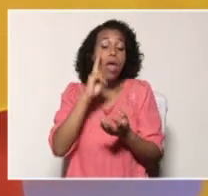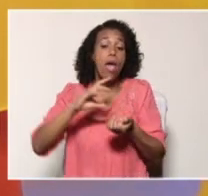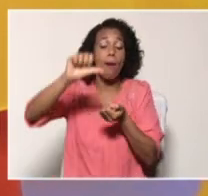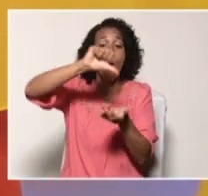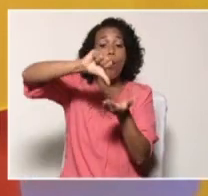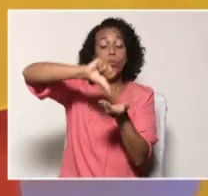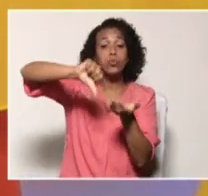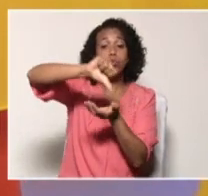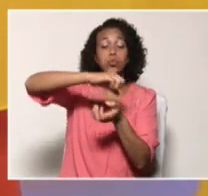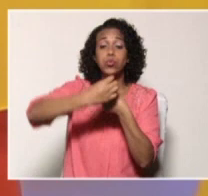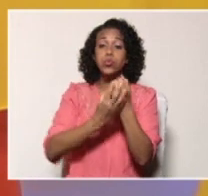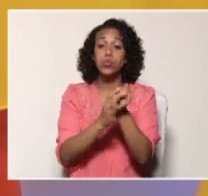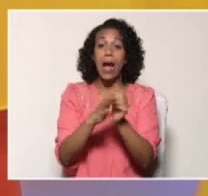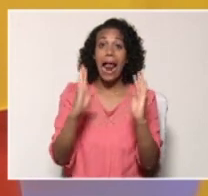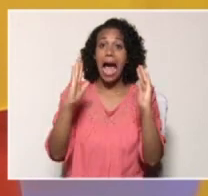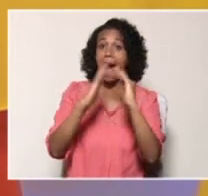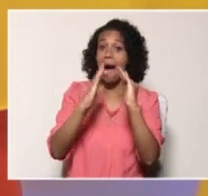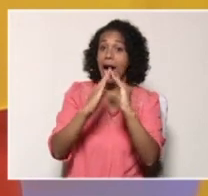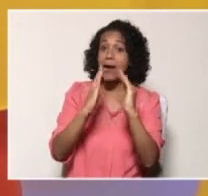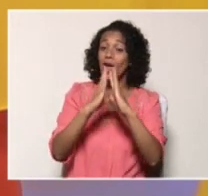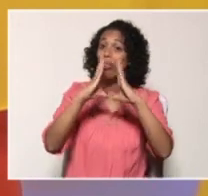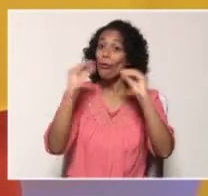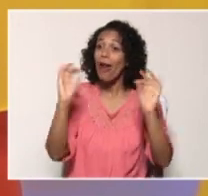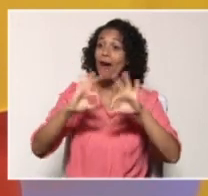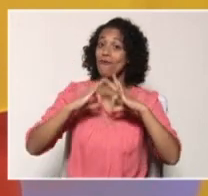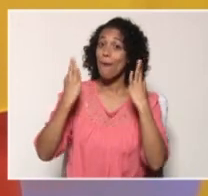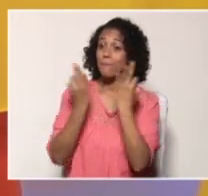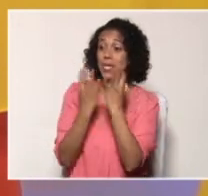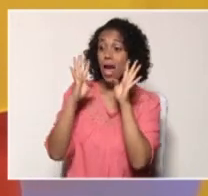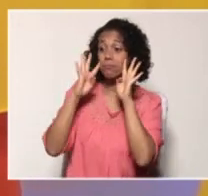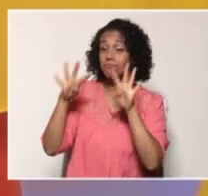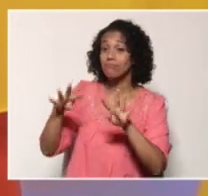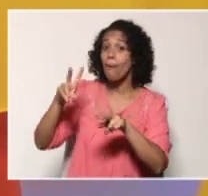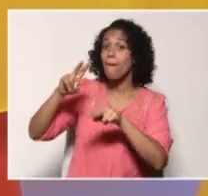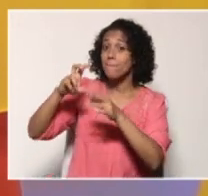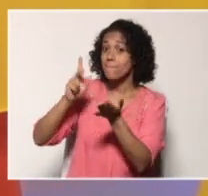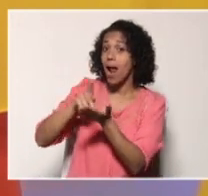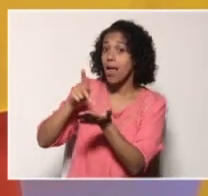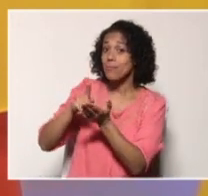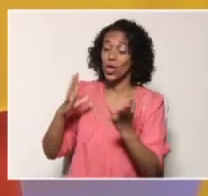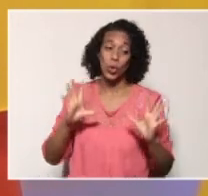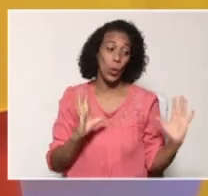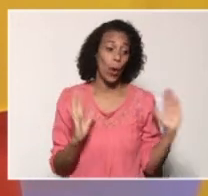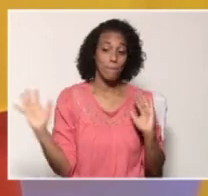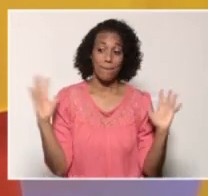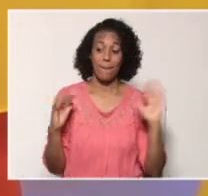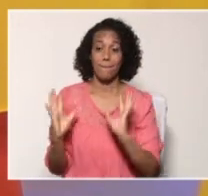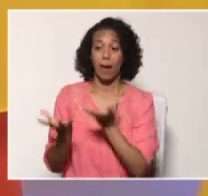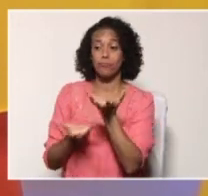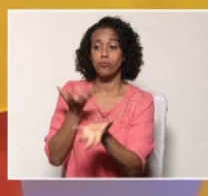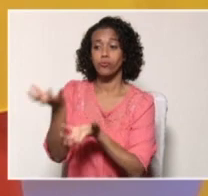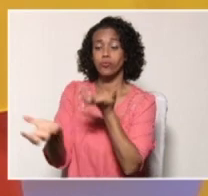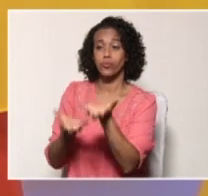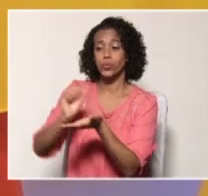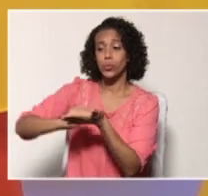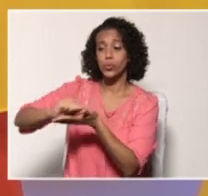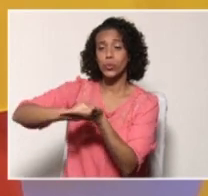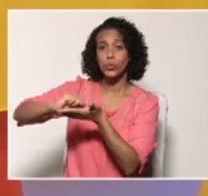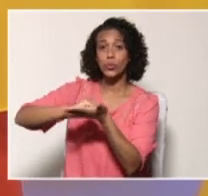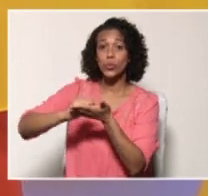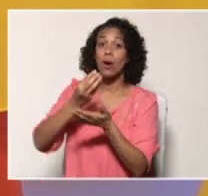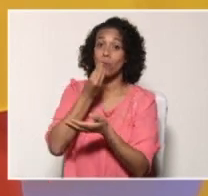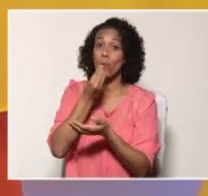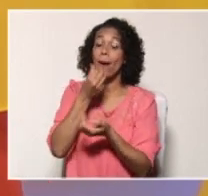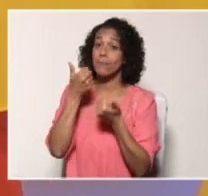Es importante que desde casa toda la familia participe unida en este proceso, que además de